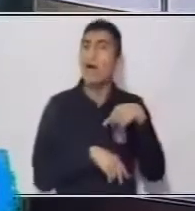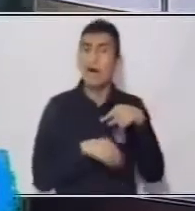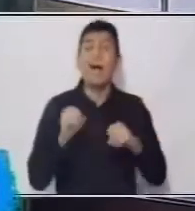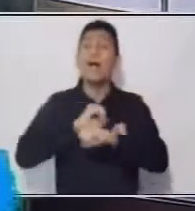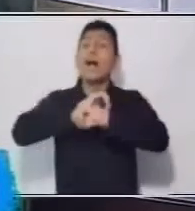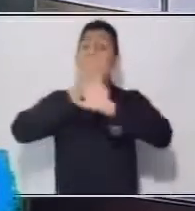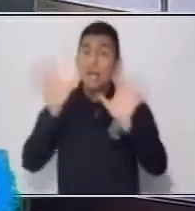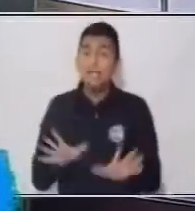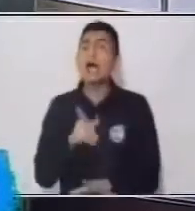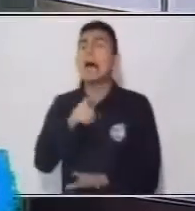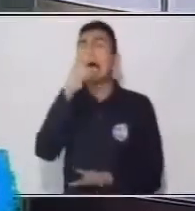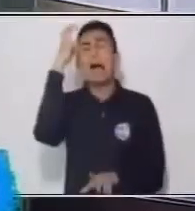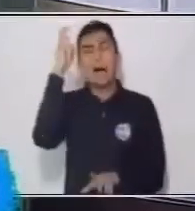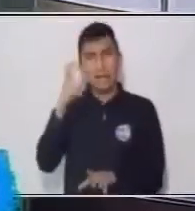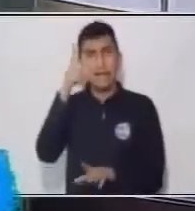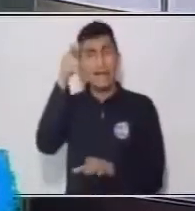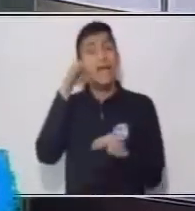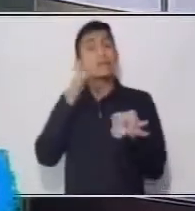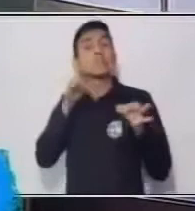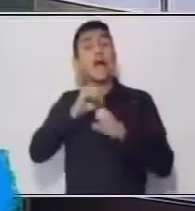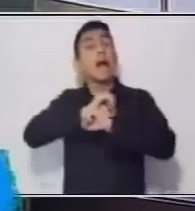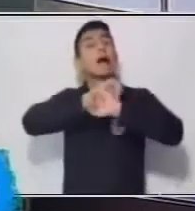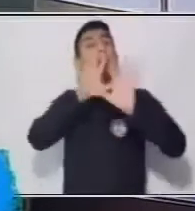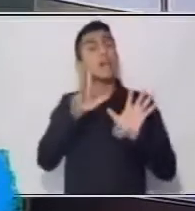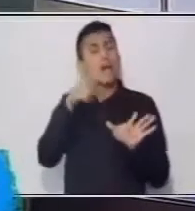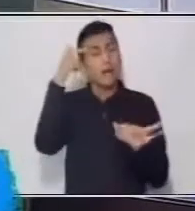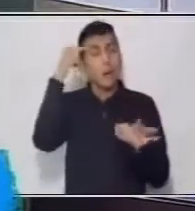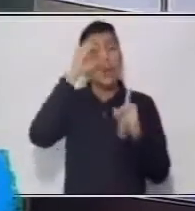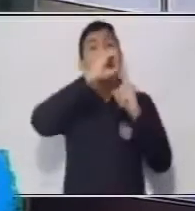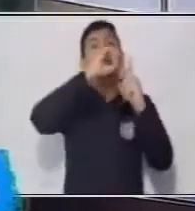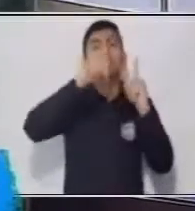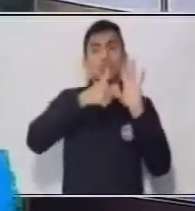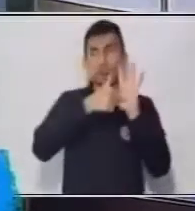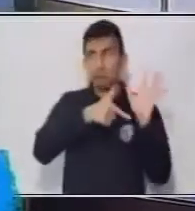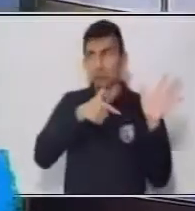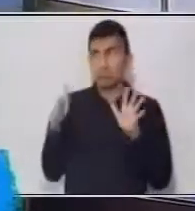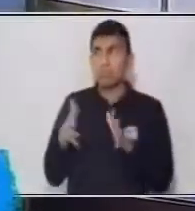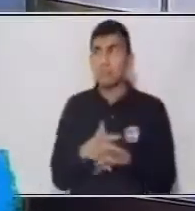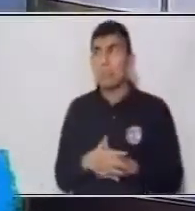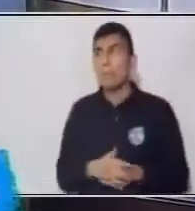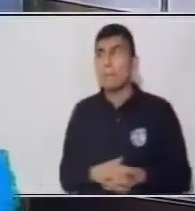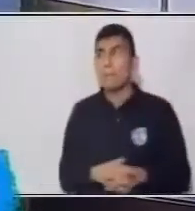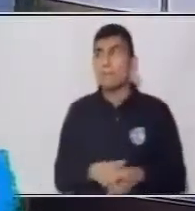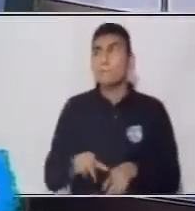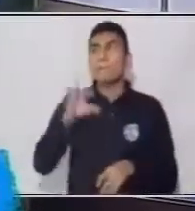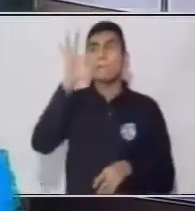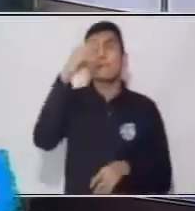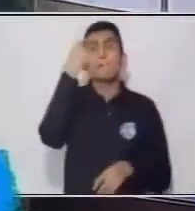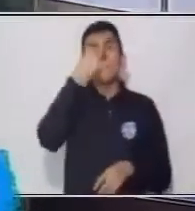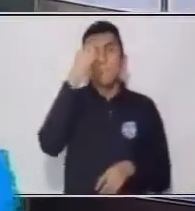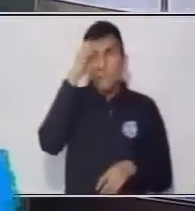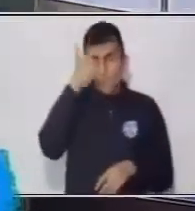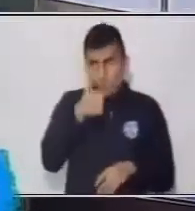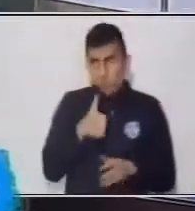aclaración de la expresión anterior. Y está utilizando el nexo o sea.